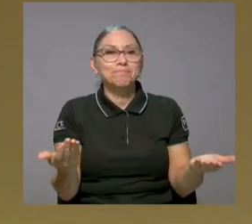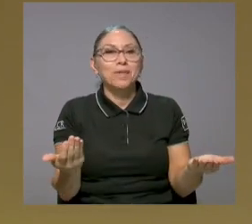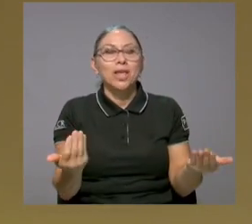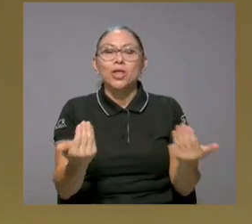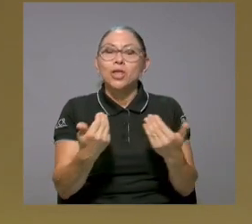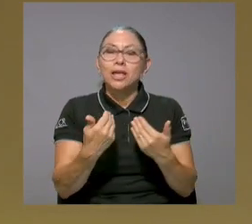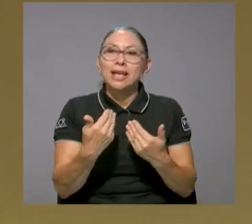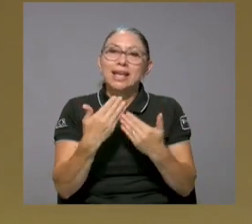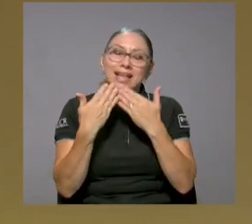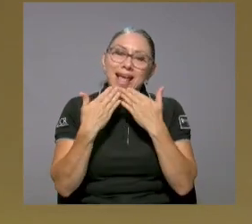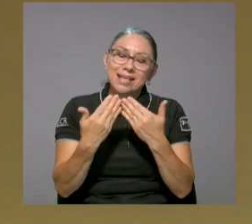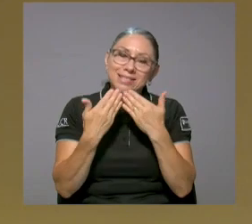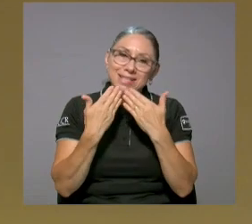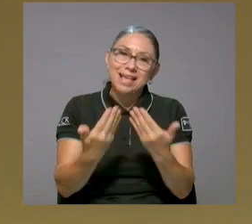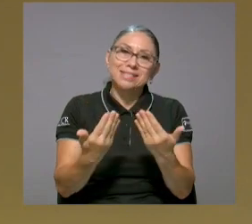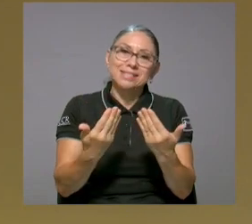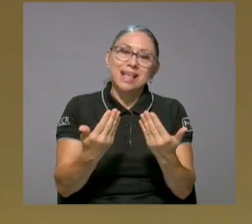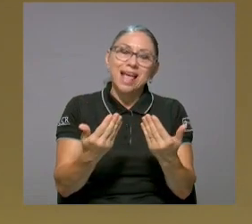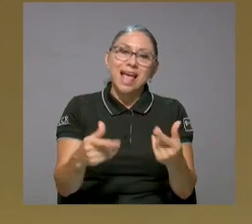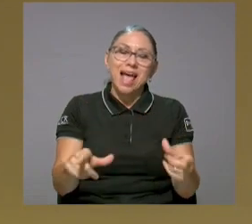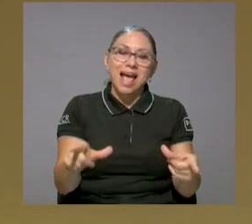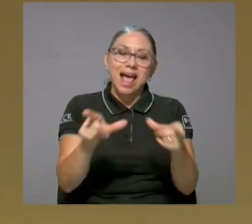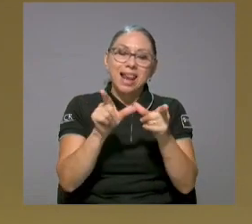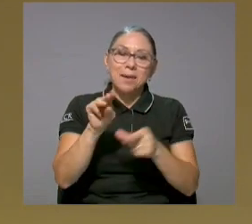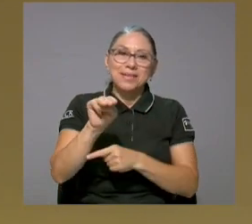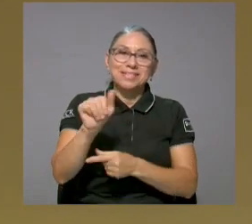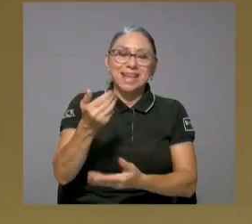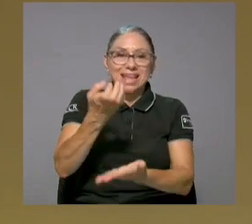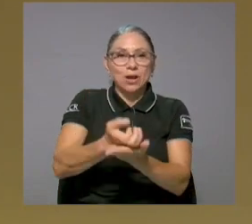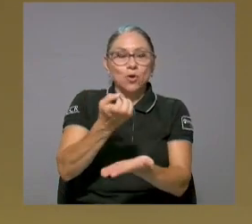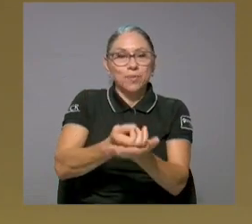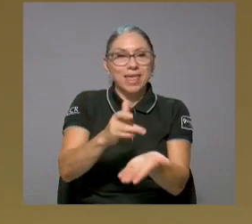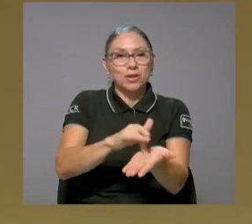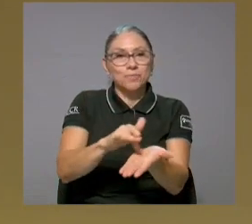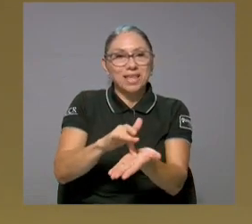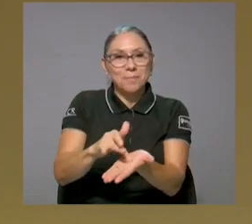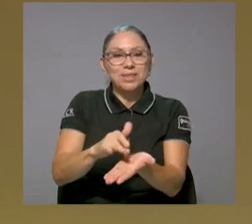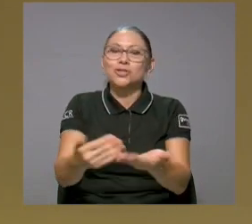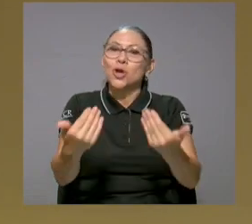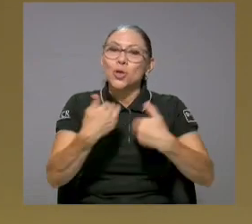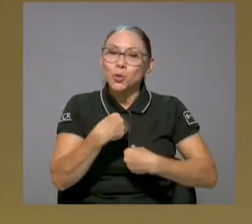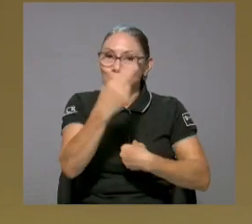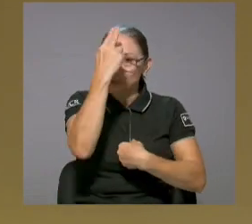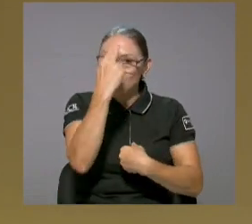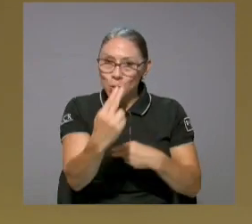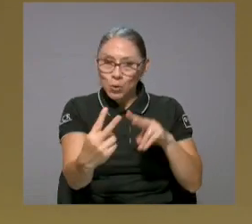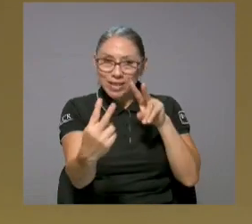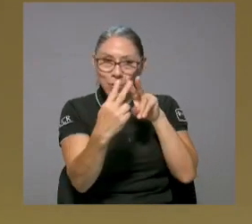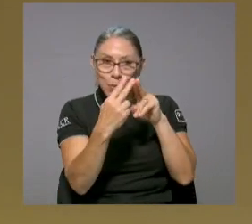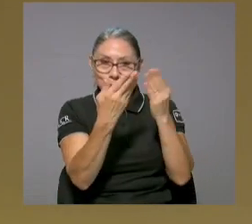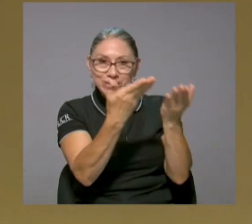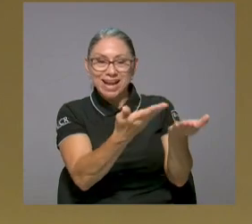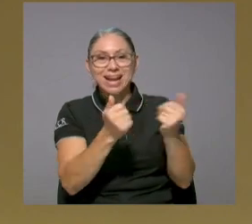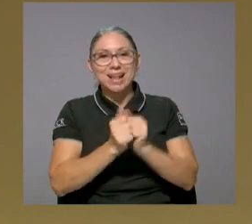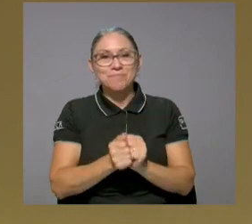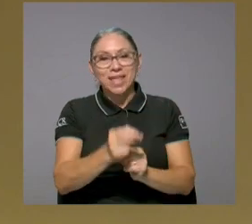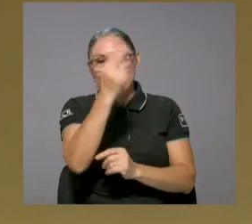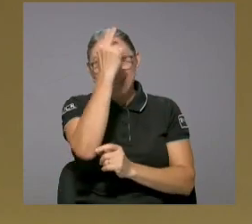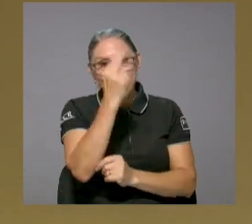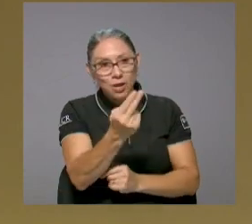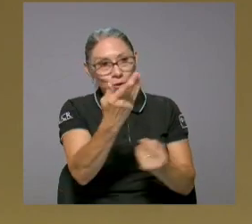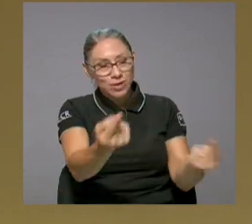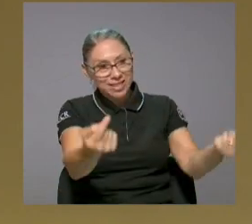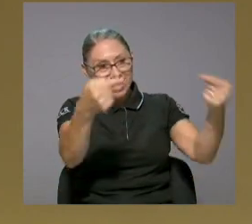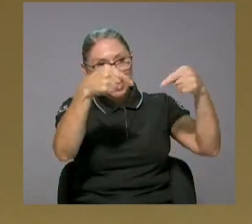tuvimos, gracias a la maestría en Economía de los Medicamentos, el privilegio de conocerla y el honor de tenerla